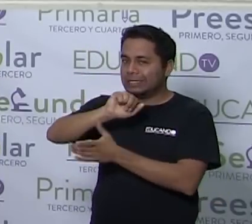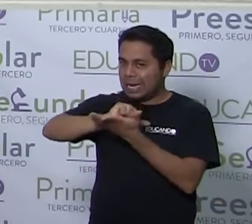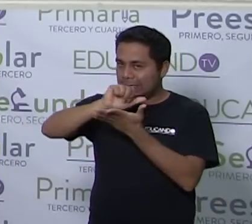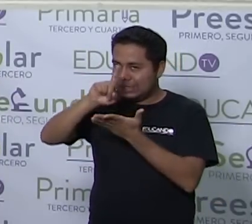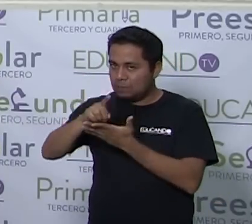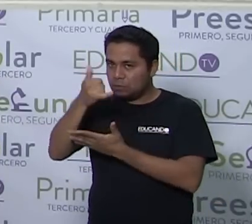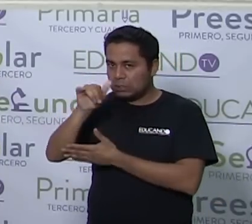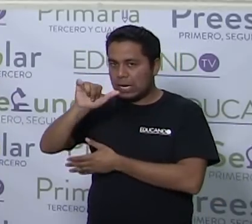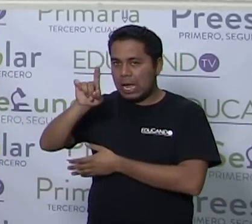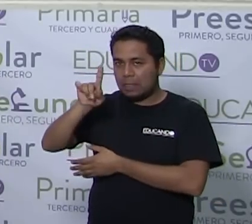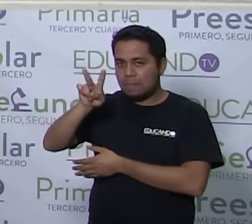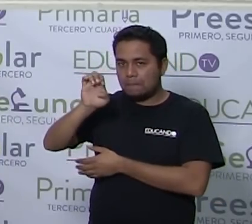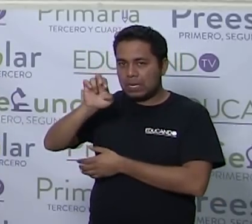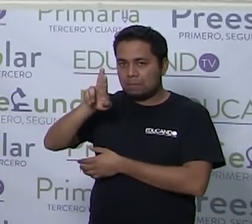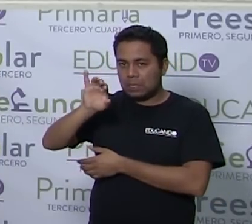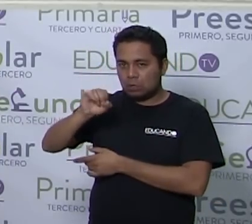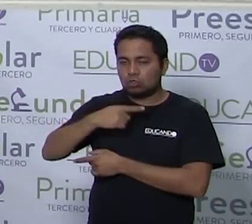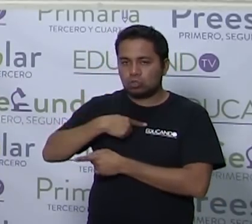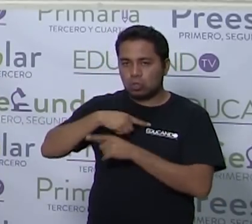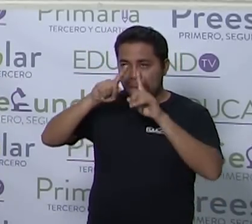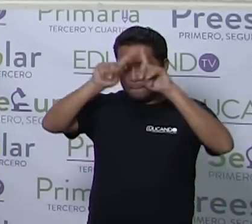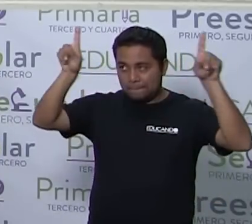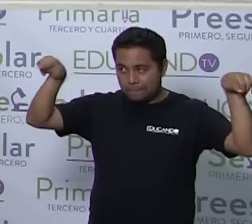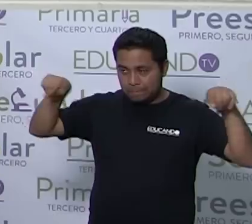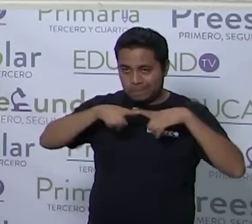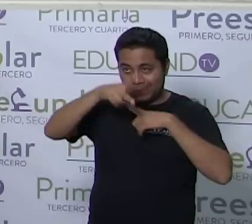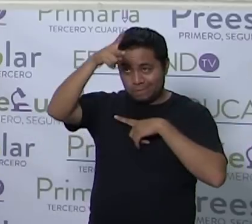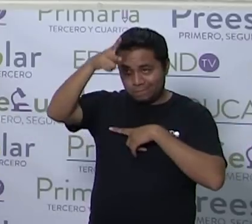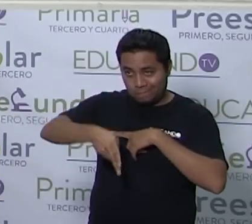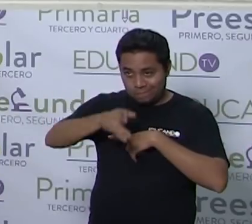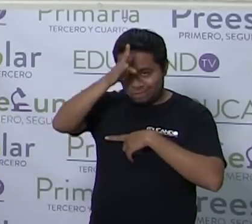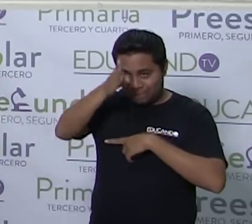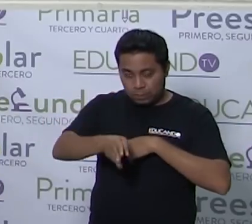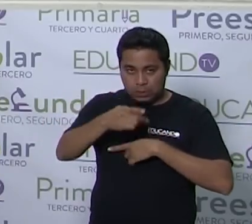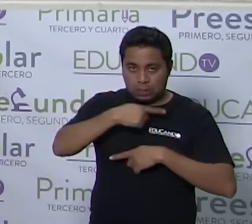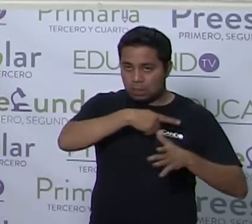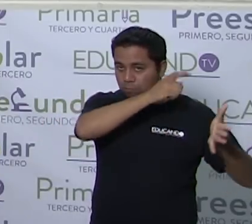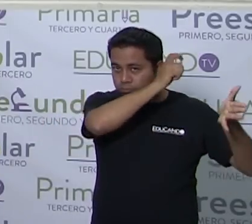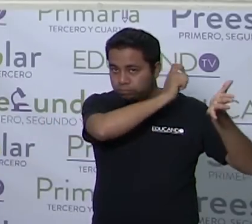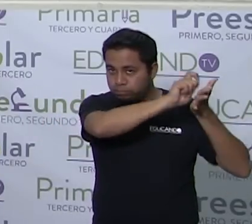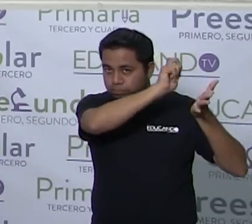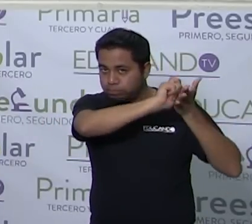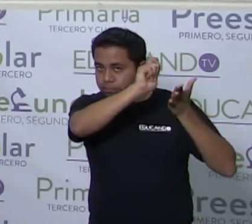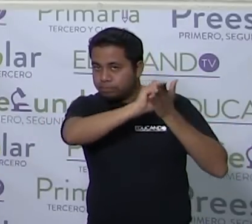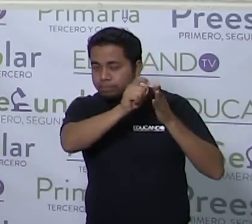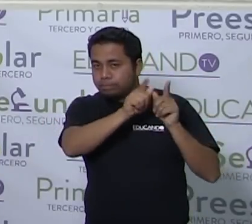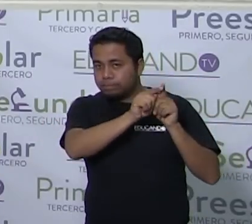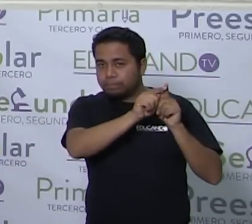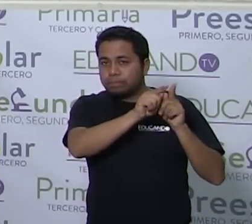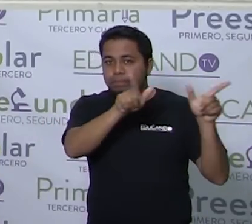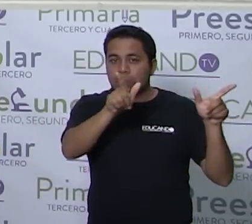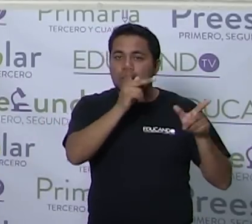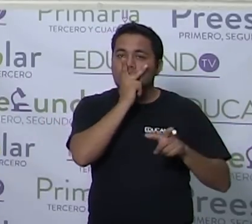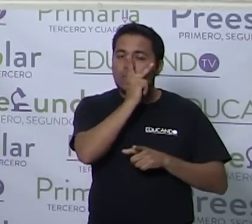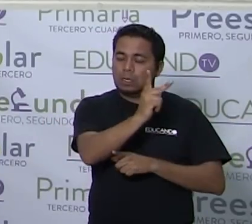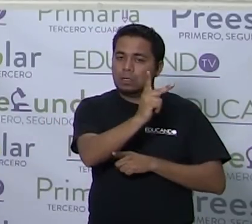dos partes, ¿sí? Y aquí voy a escribir frases